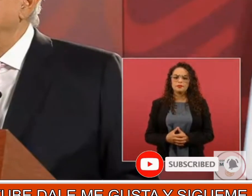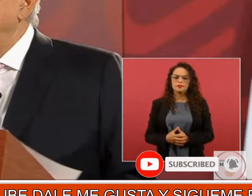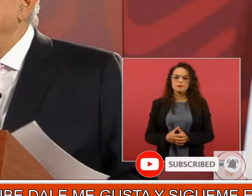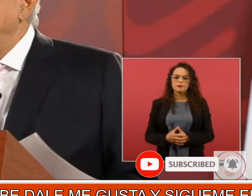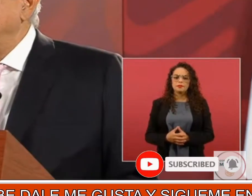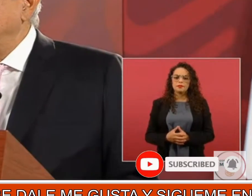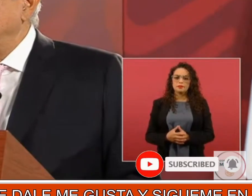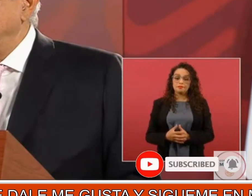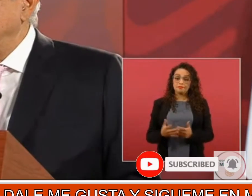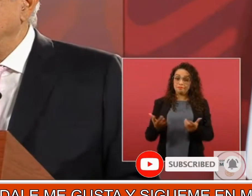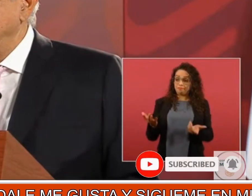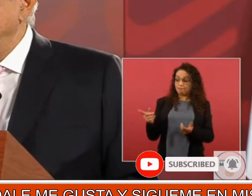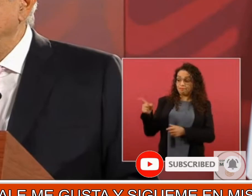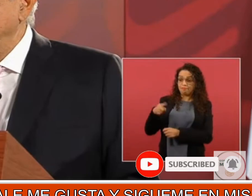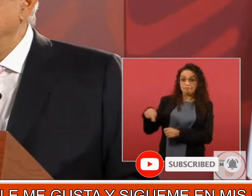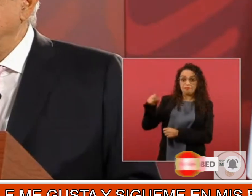intelectuales orgánicos,